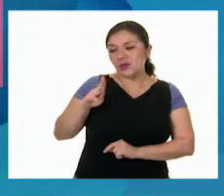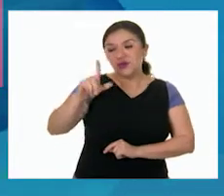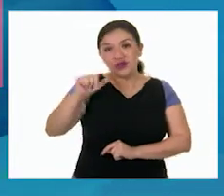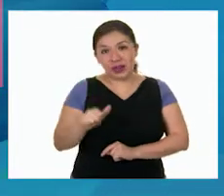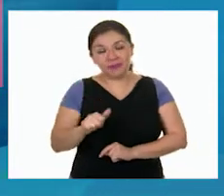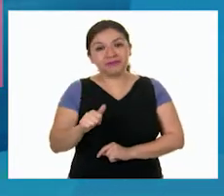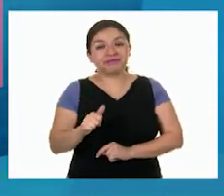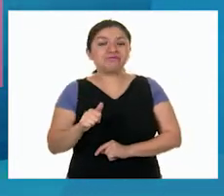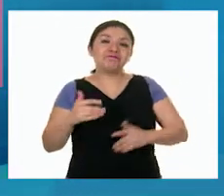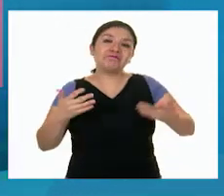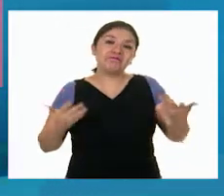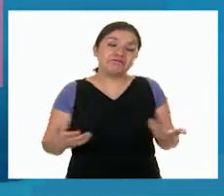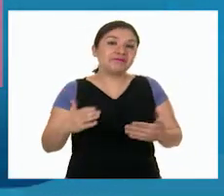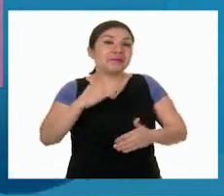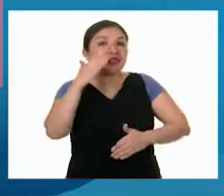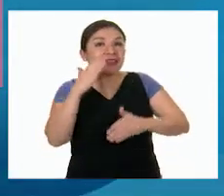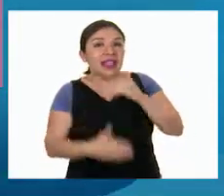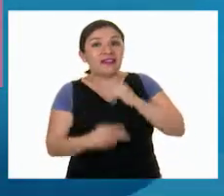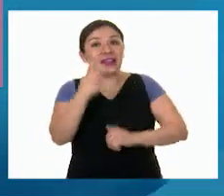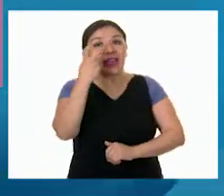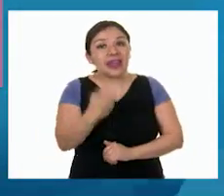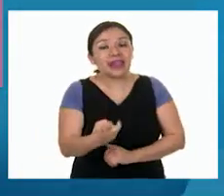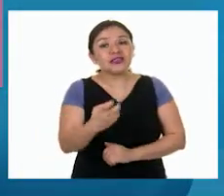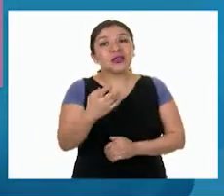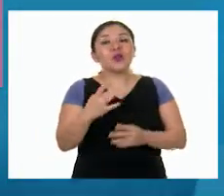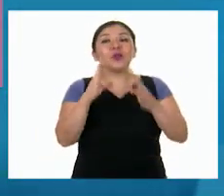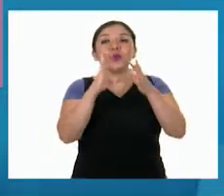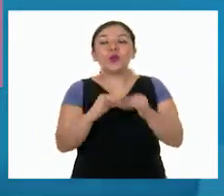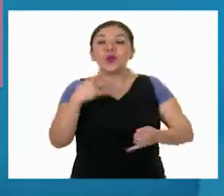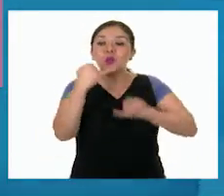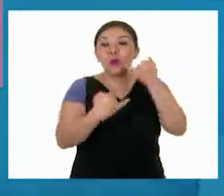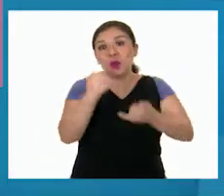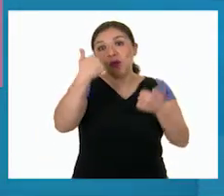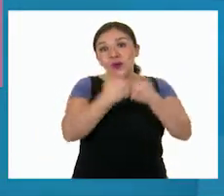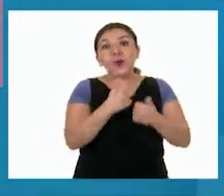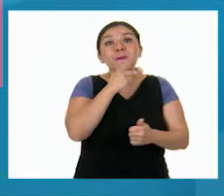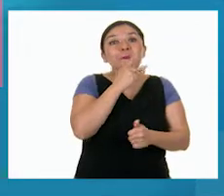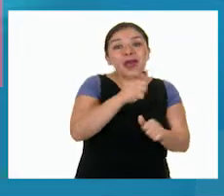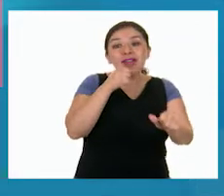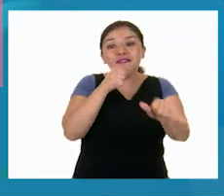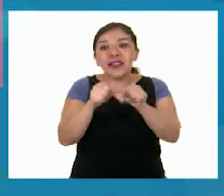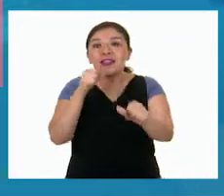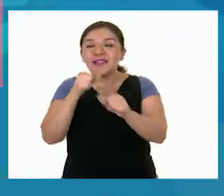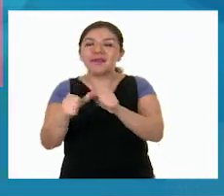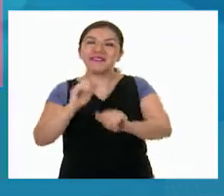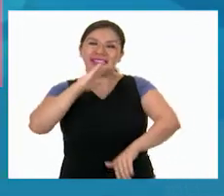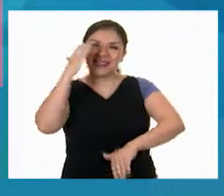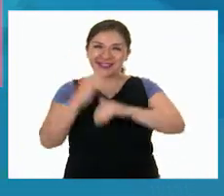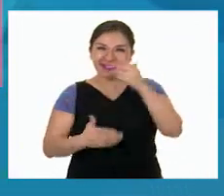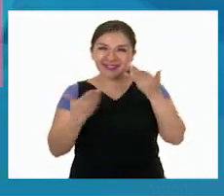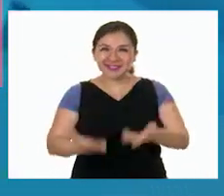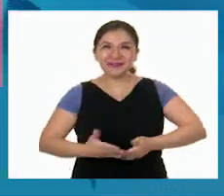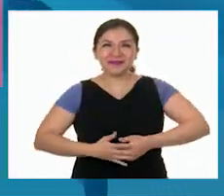Y colorín colorado, este juego de letras ha terminado.